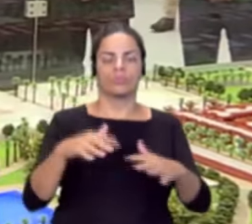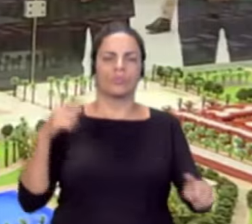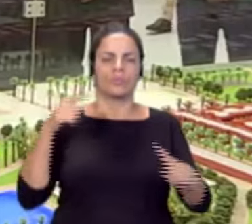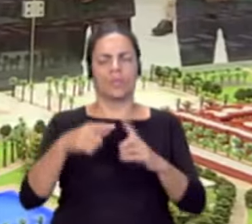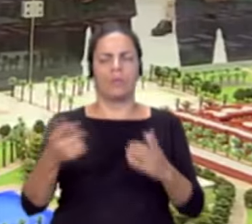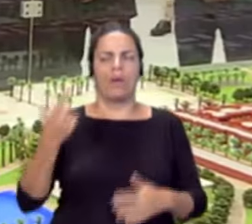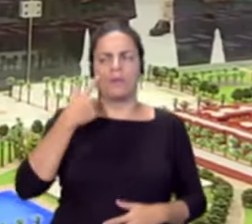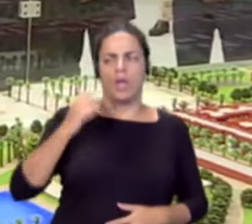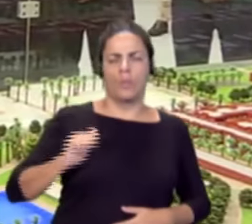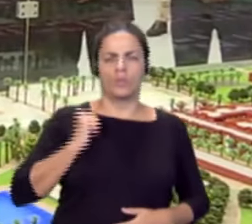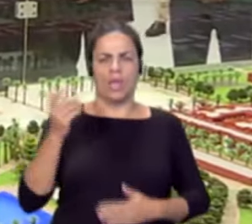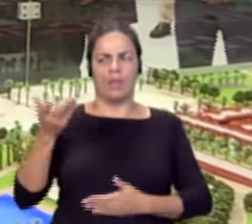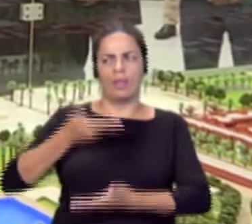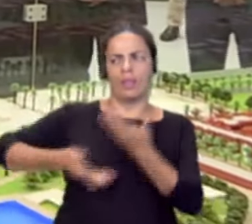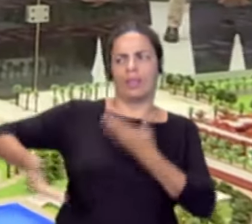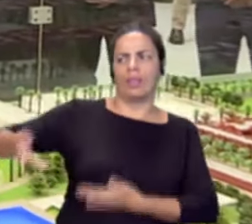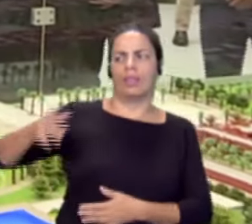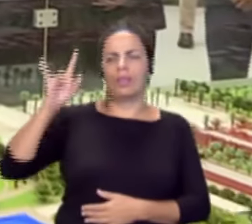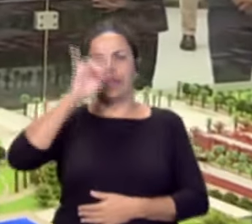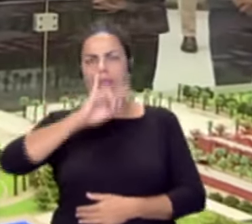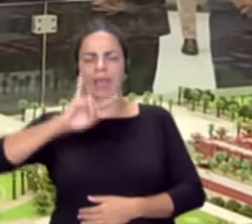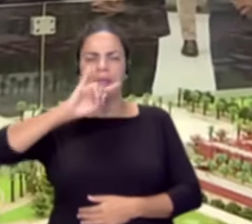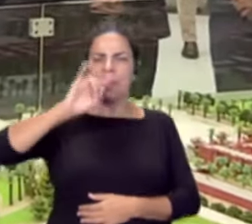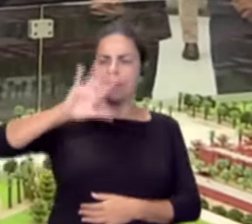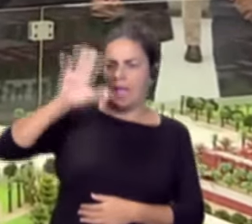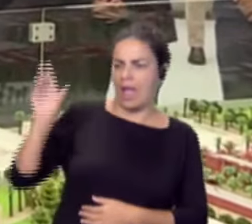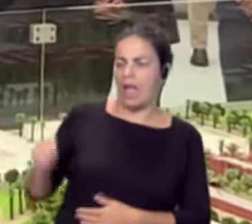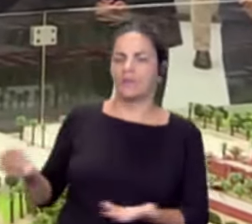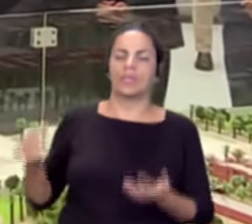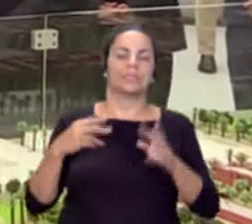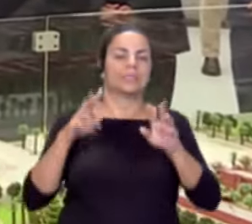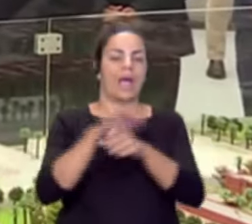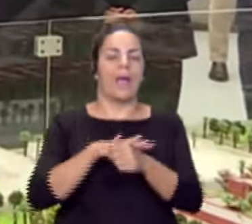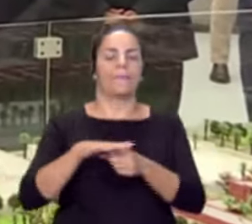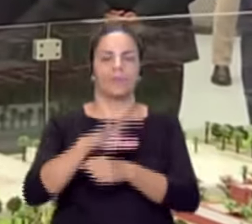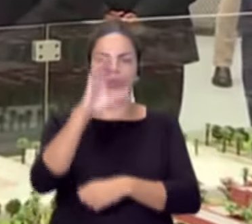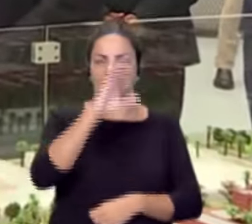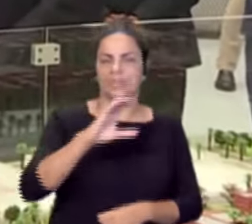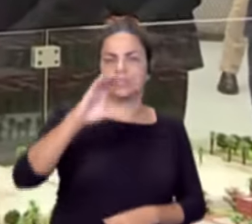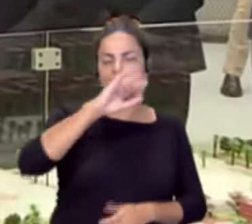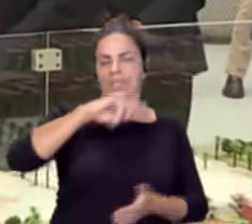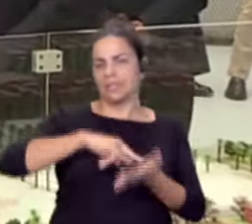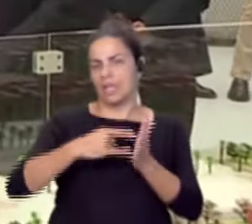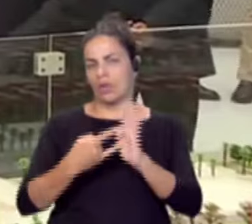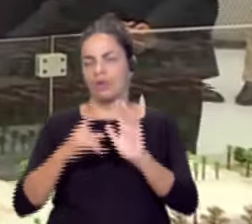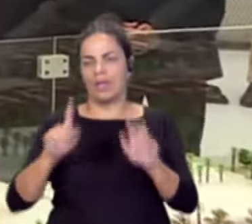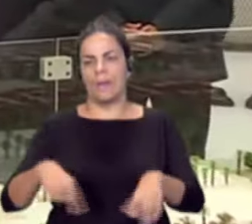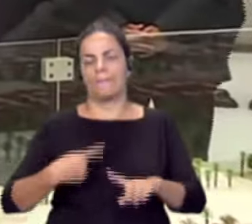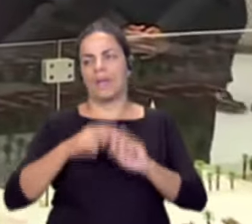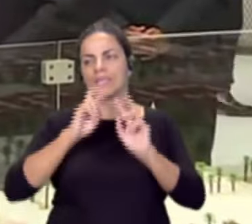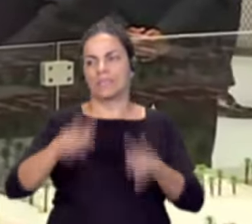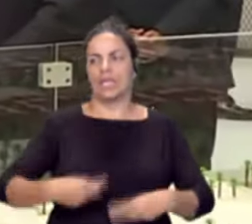que puede haber entre Canarias y los países africanos, tanto en ciencia como en tecnología e innovación.